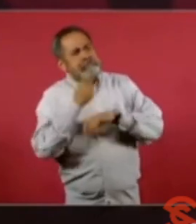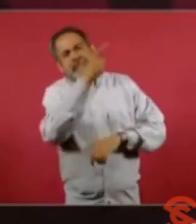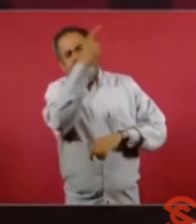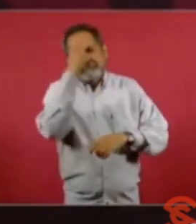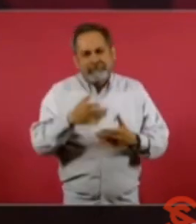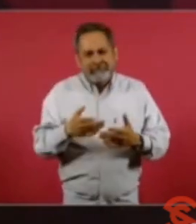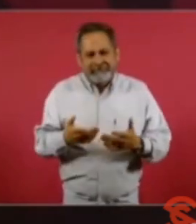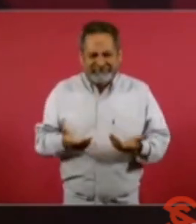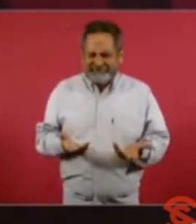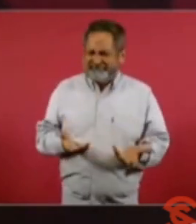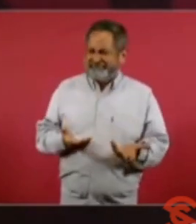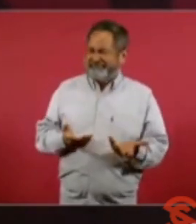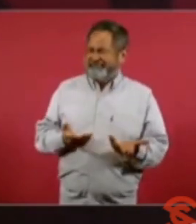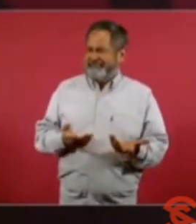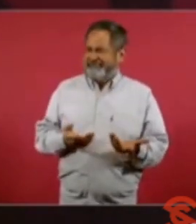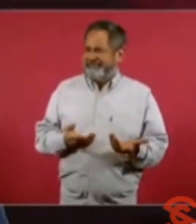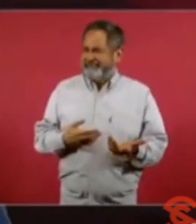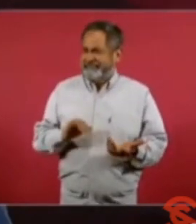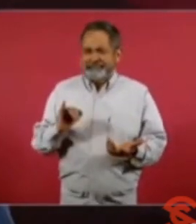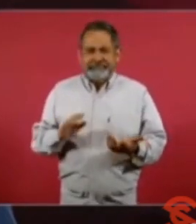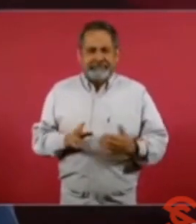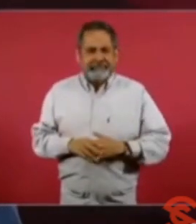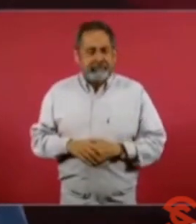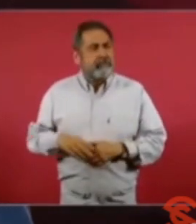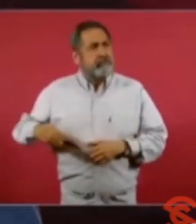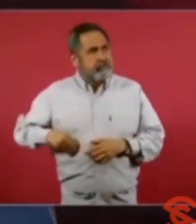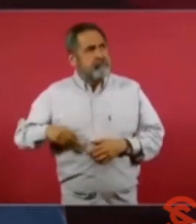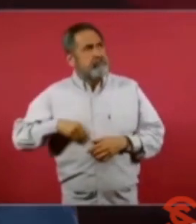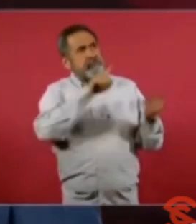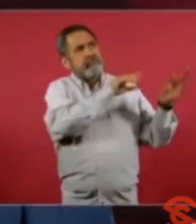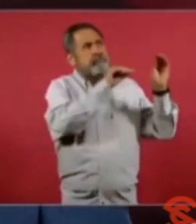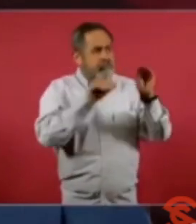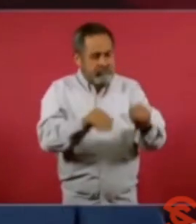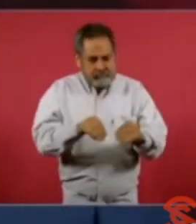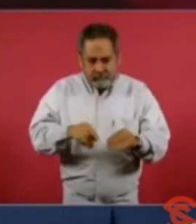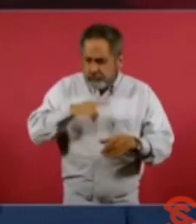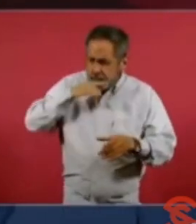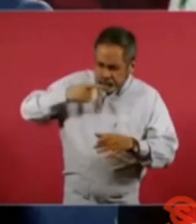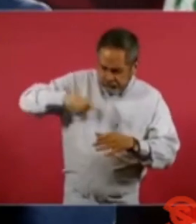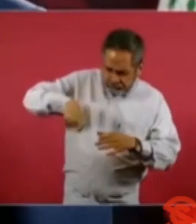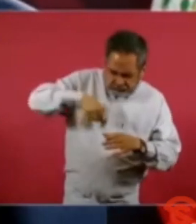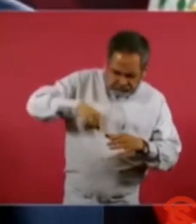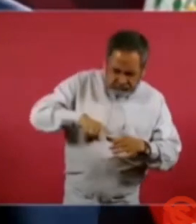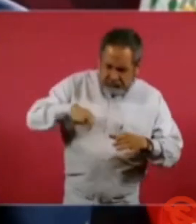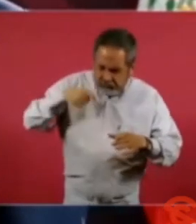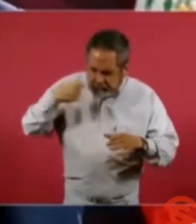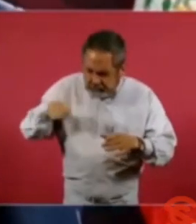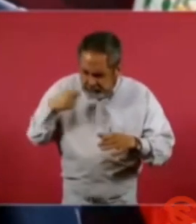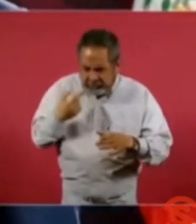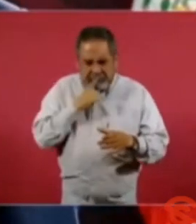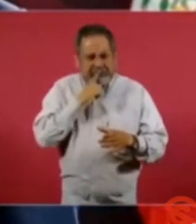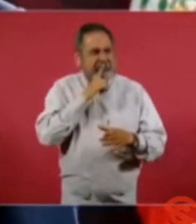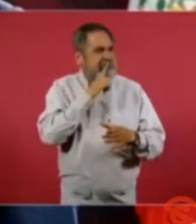que ya este por culpa de ellos ya no comemos